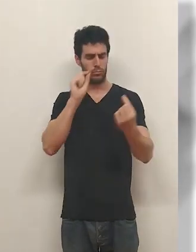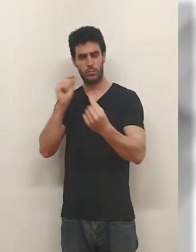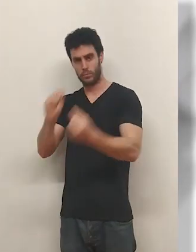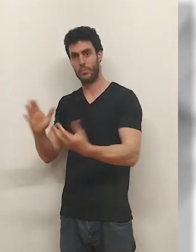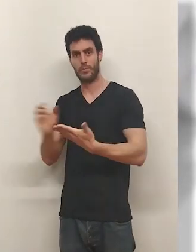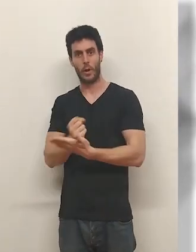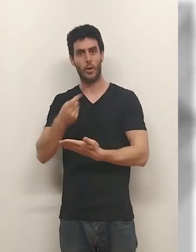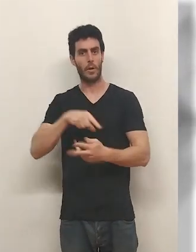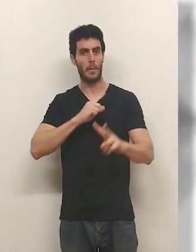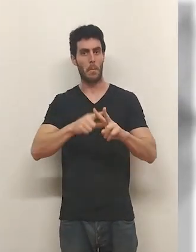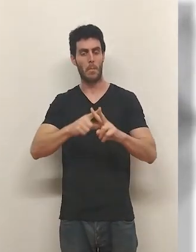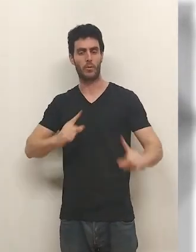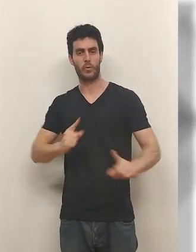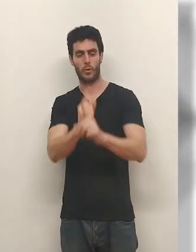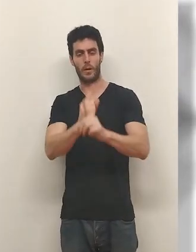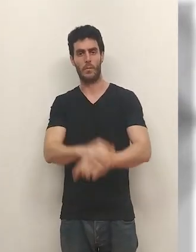también para el candidato de Vox.